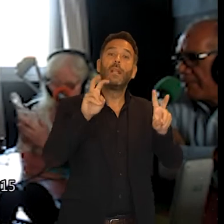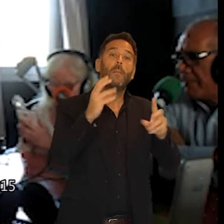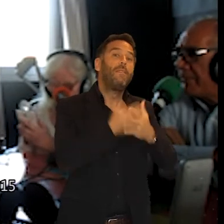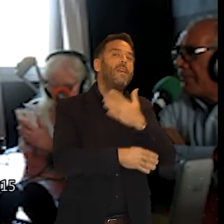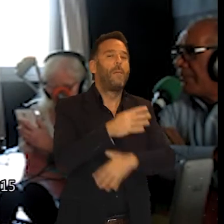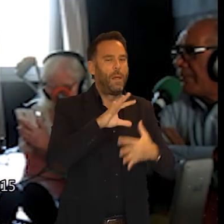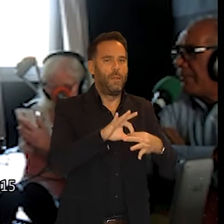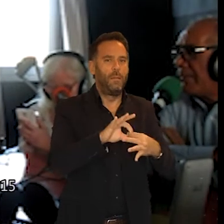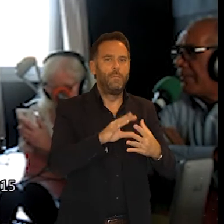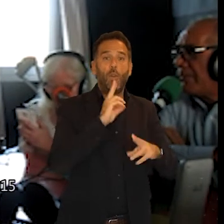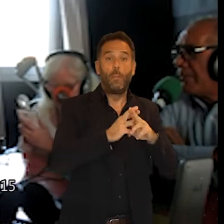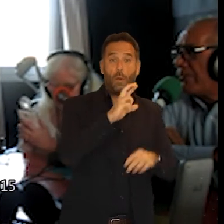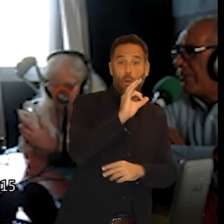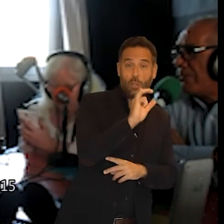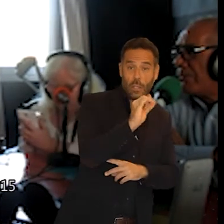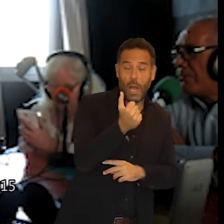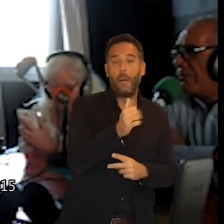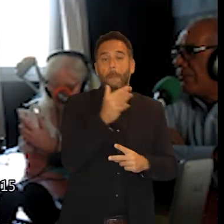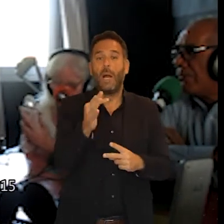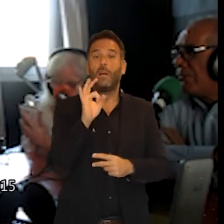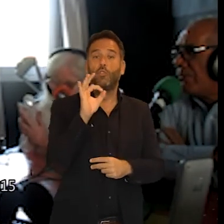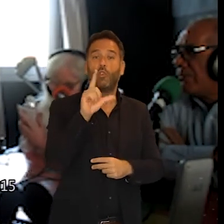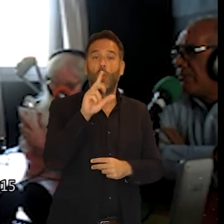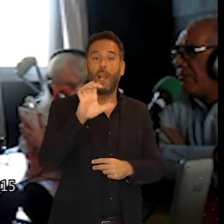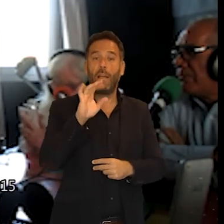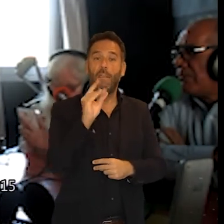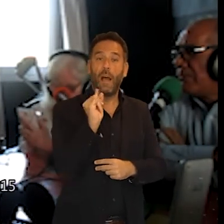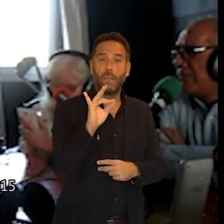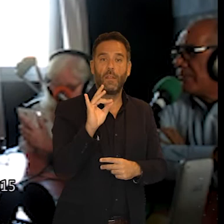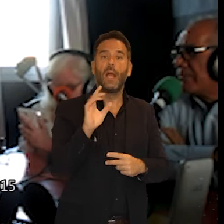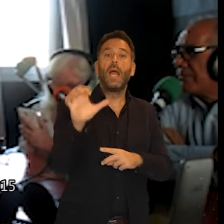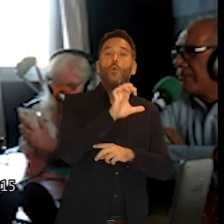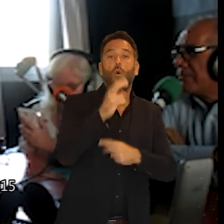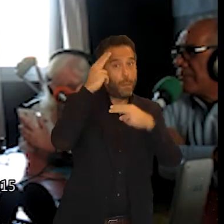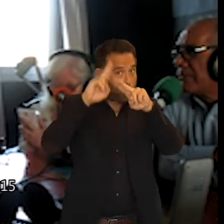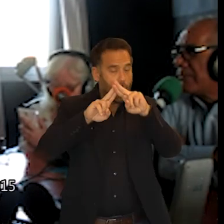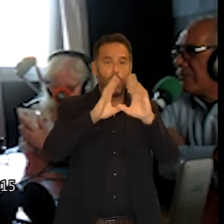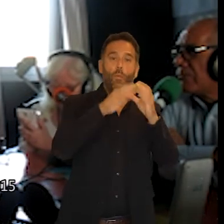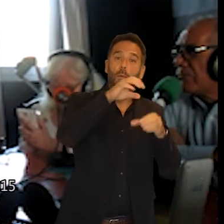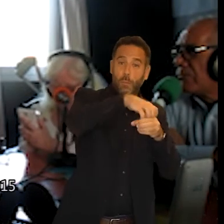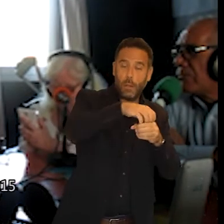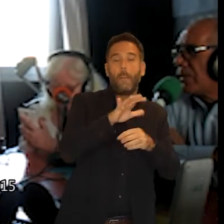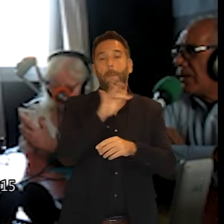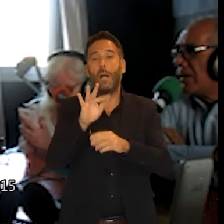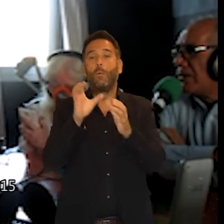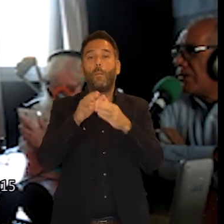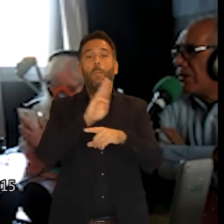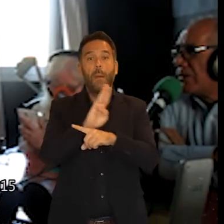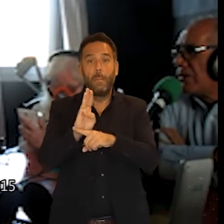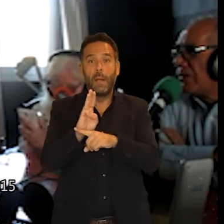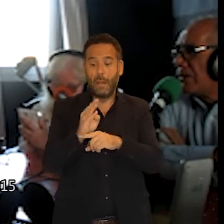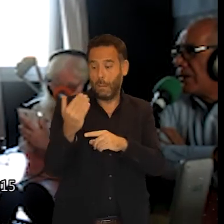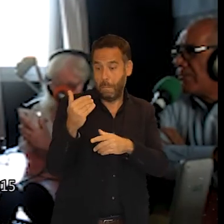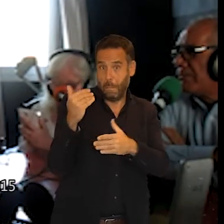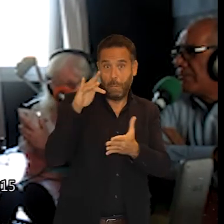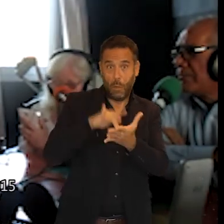discapacidad. Rosa Estarás y Soledad Cabezón, eurodiputada del PP y del PSOE respectivamente, se mostraron este martes